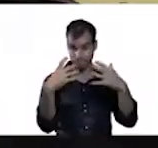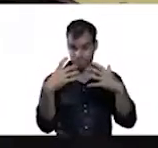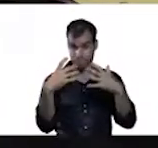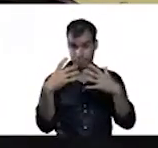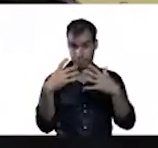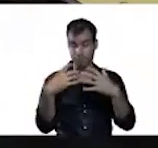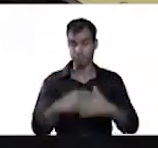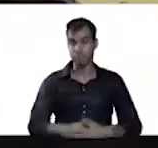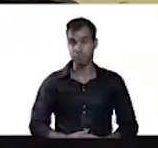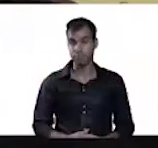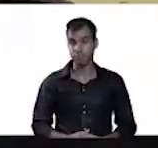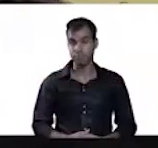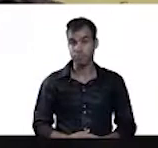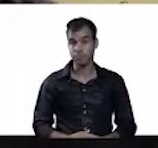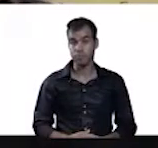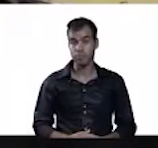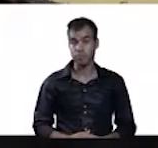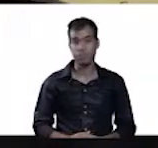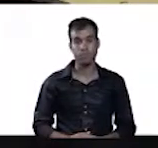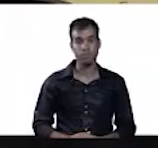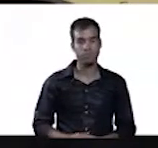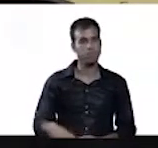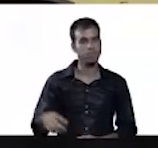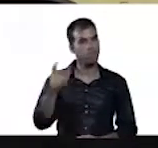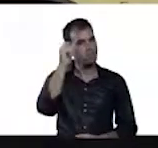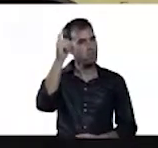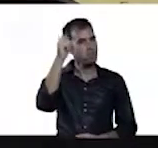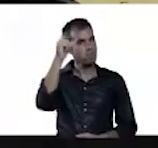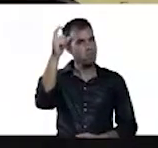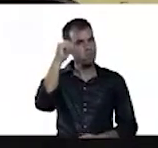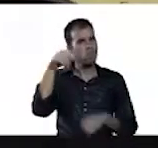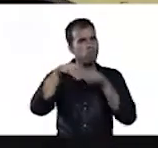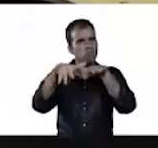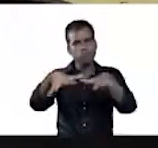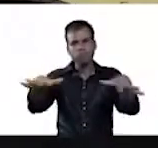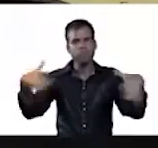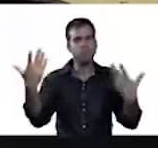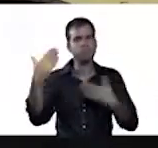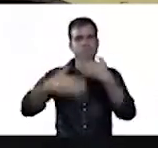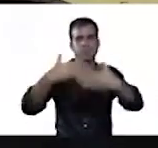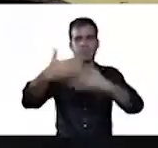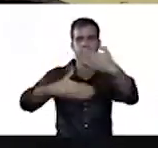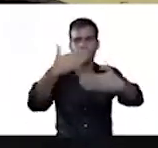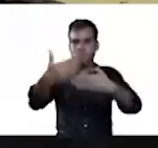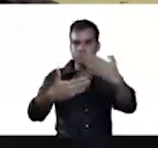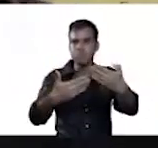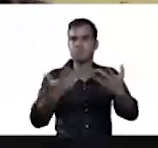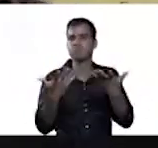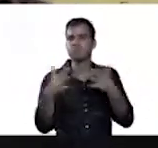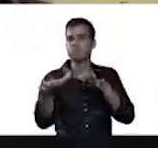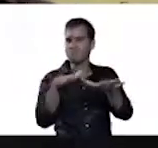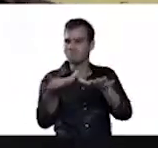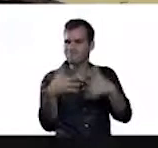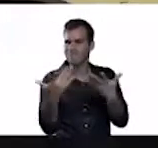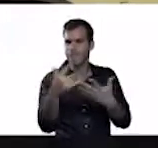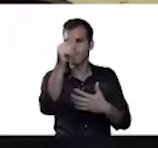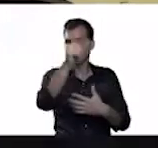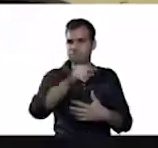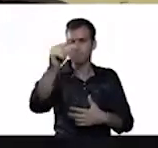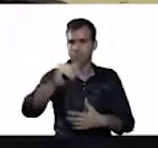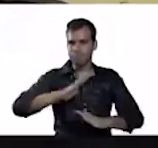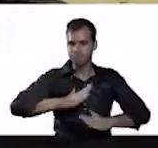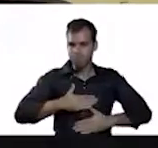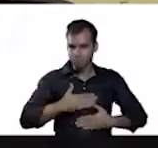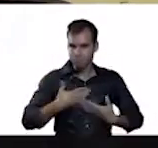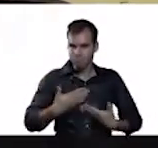Otro contenido a trabajar es el de las ideas y su influencia en el proceso de formación